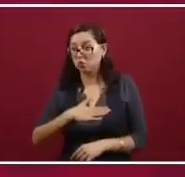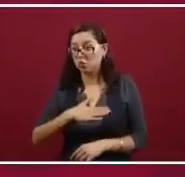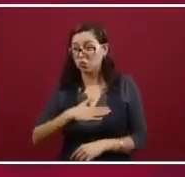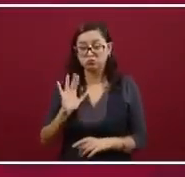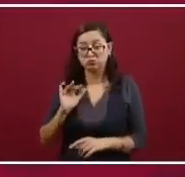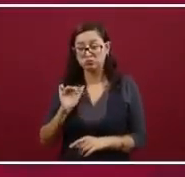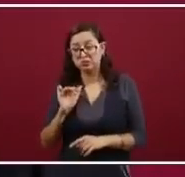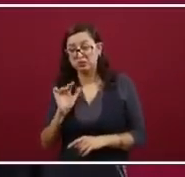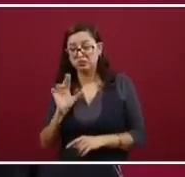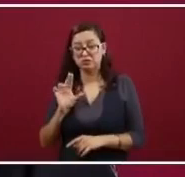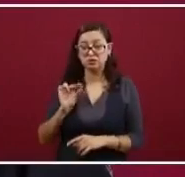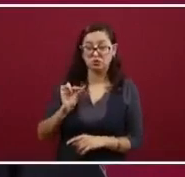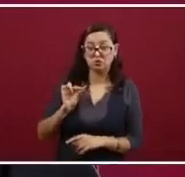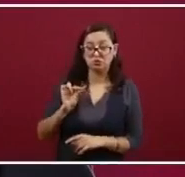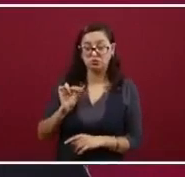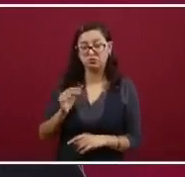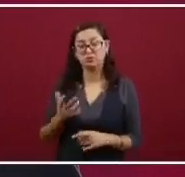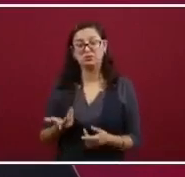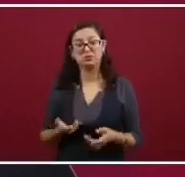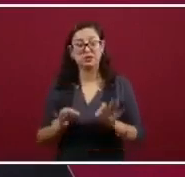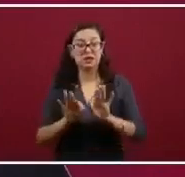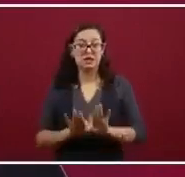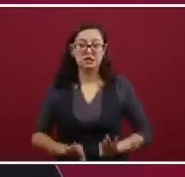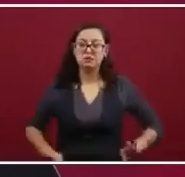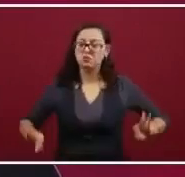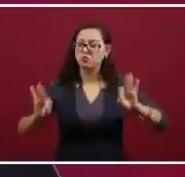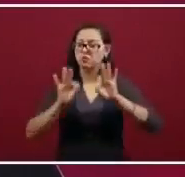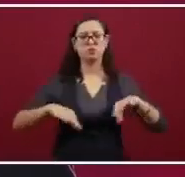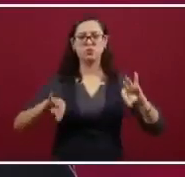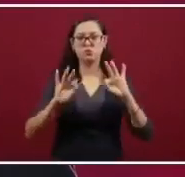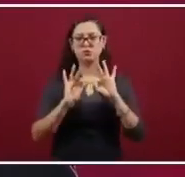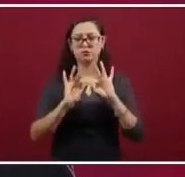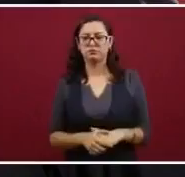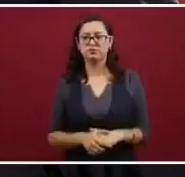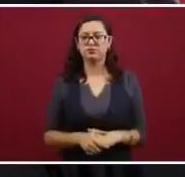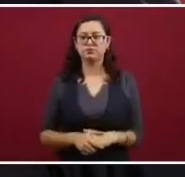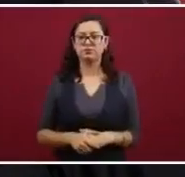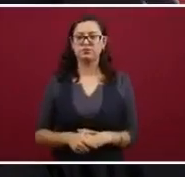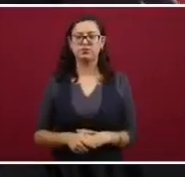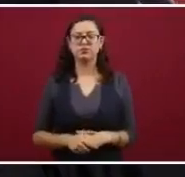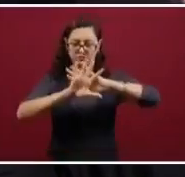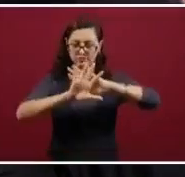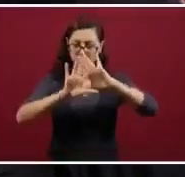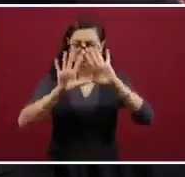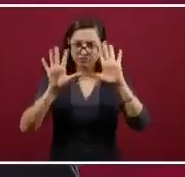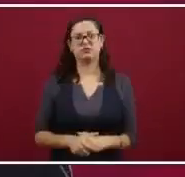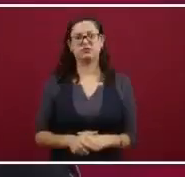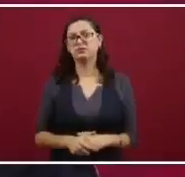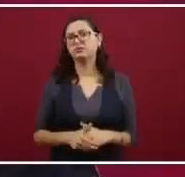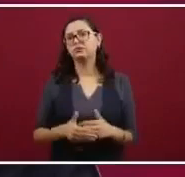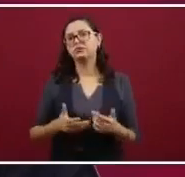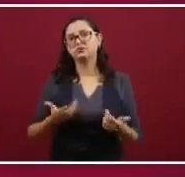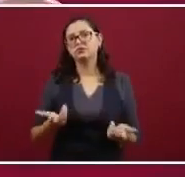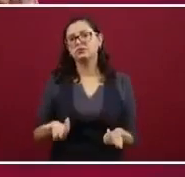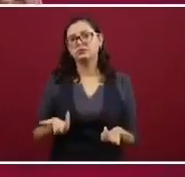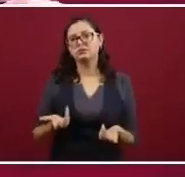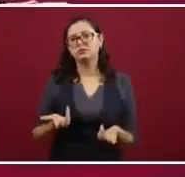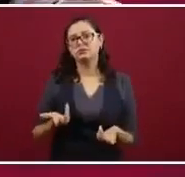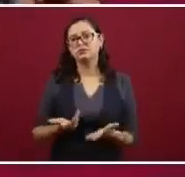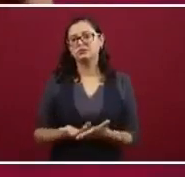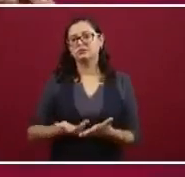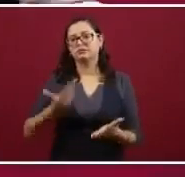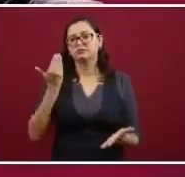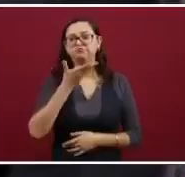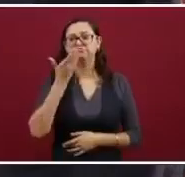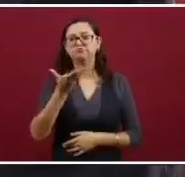el planteamiento. Por eso es muy importante, mucho muy importante, la información, el transparentar las cosas, porque antes se acostumbraba